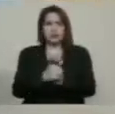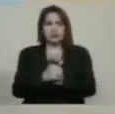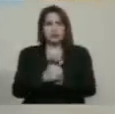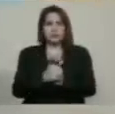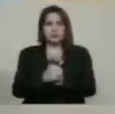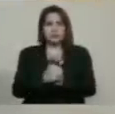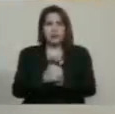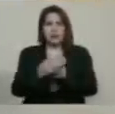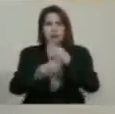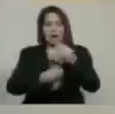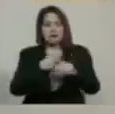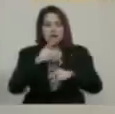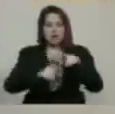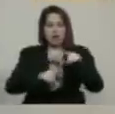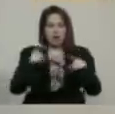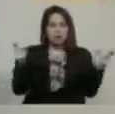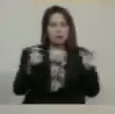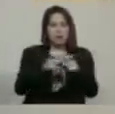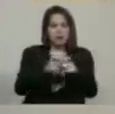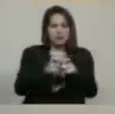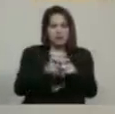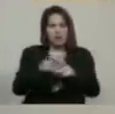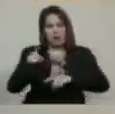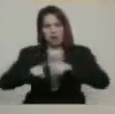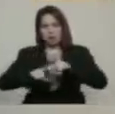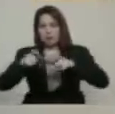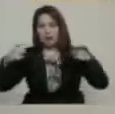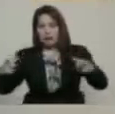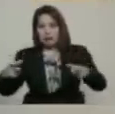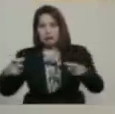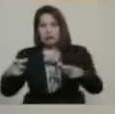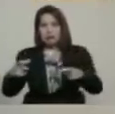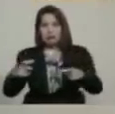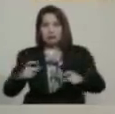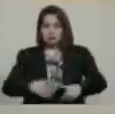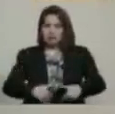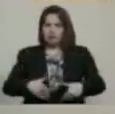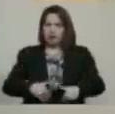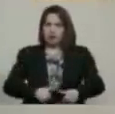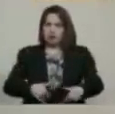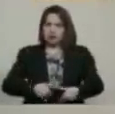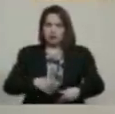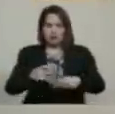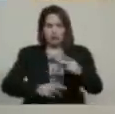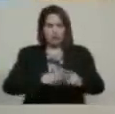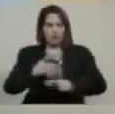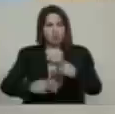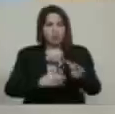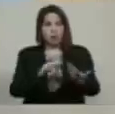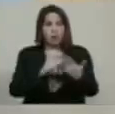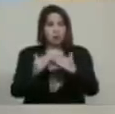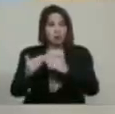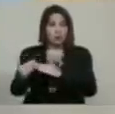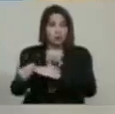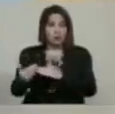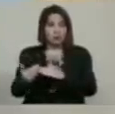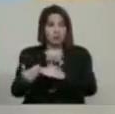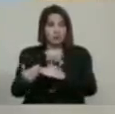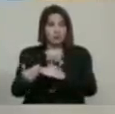micro con lo macro, uniendo el esfuerzo diario, productivo, en la comunidad con el esfuerzo